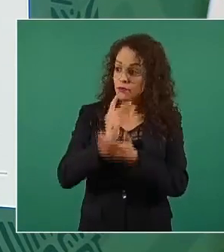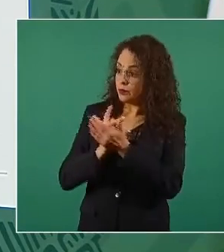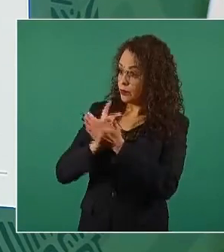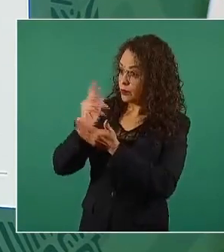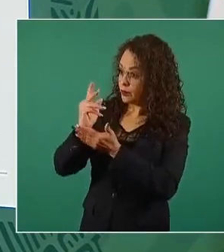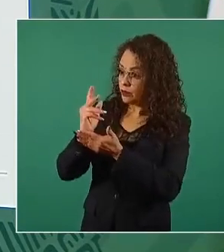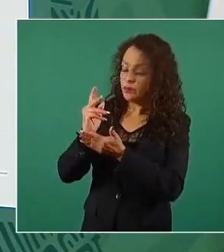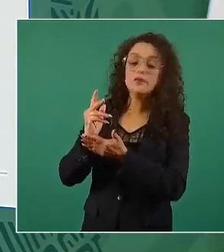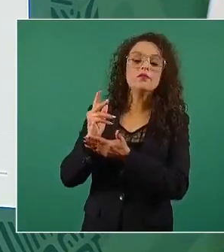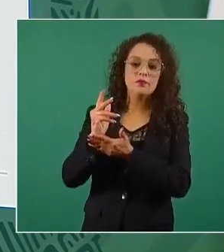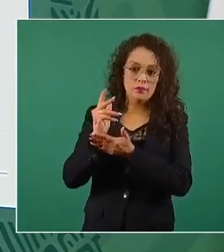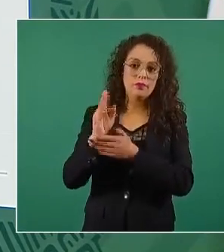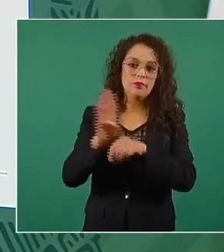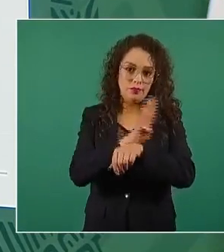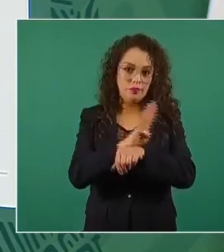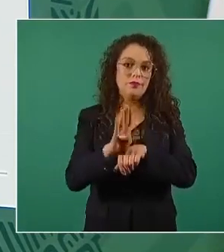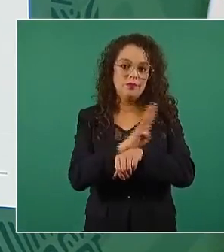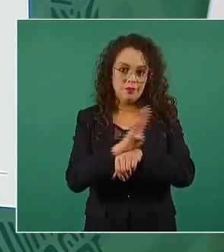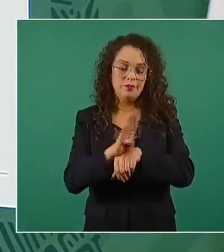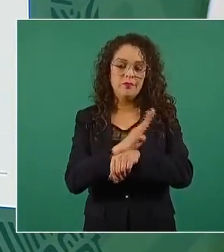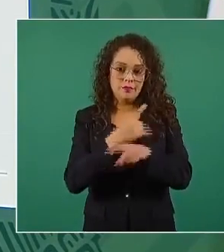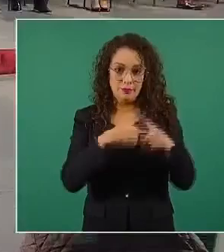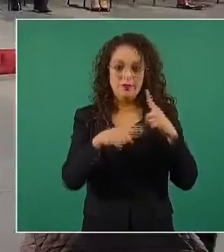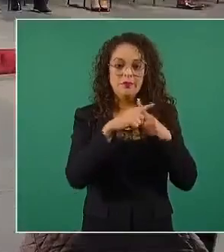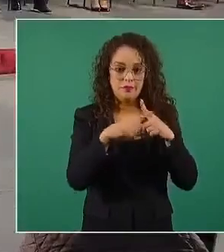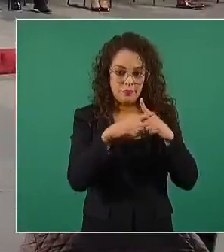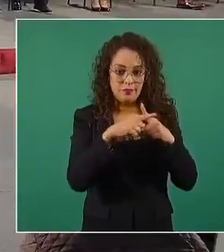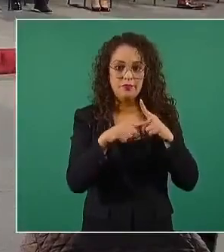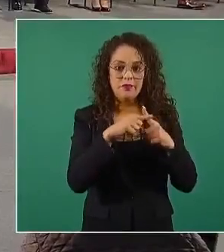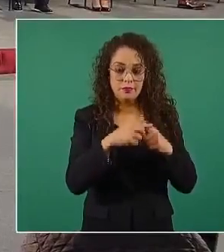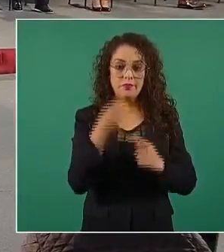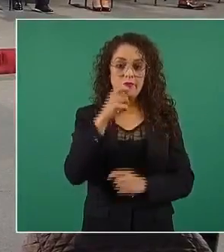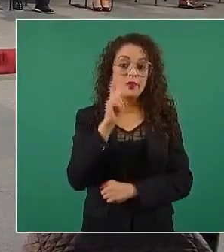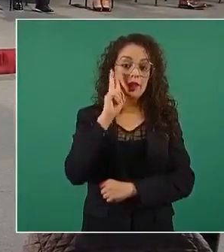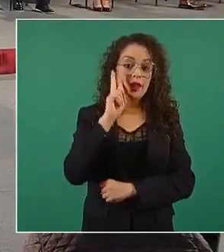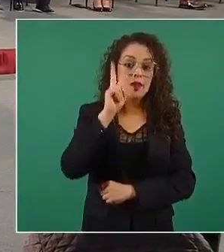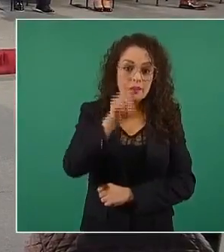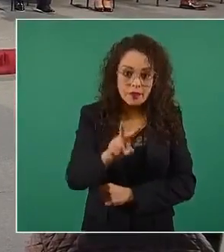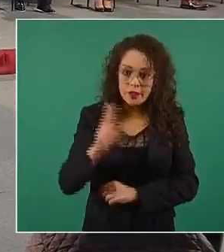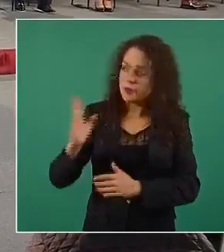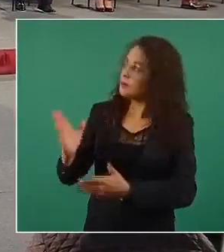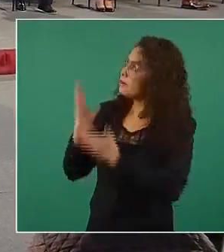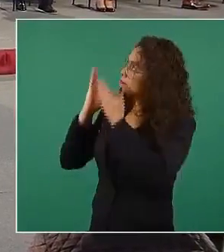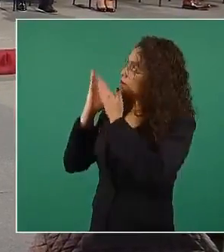¿sí?, del pueblo. Y esto es producto de esta medida.